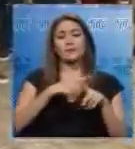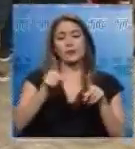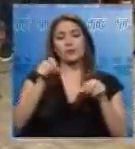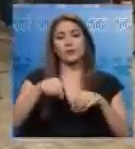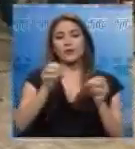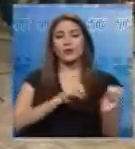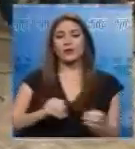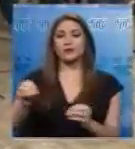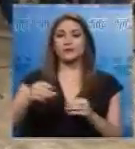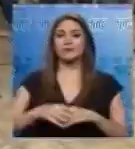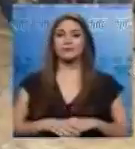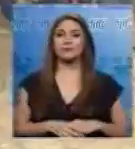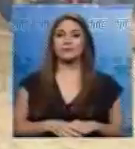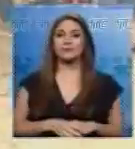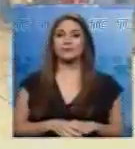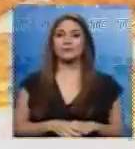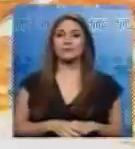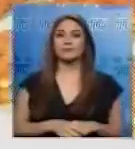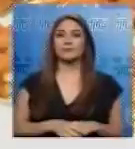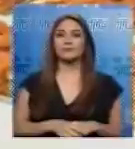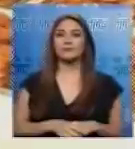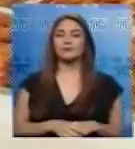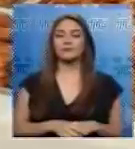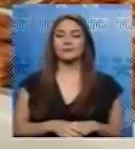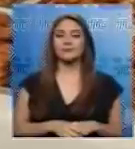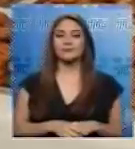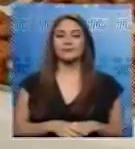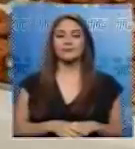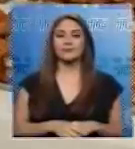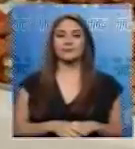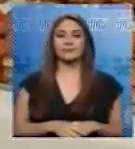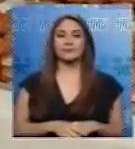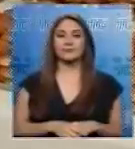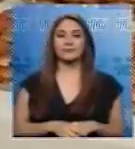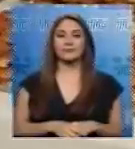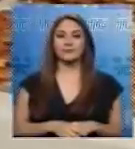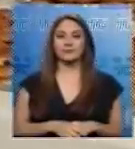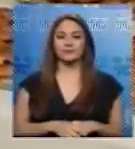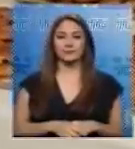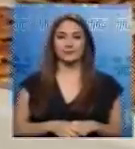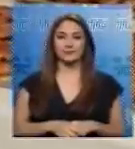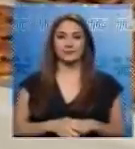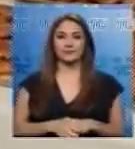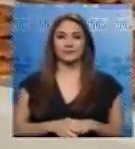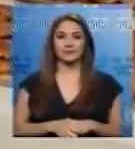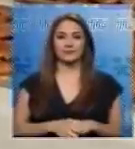Saskia Bermeo, TC Televisión.